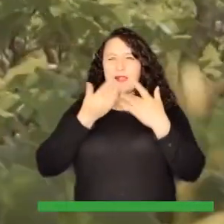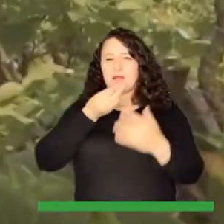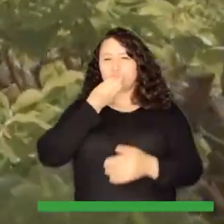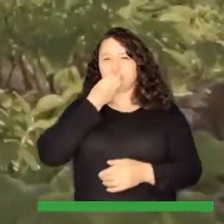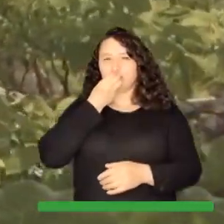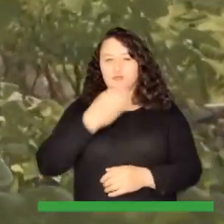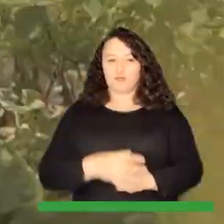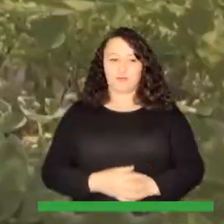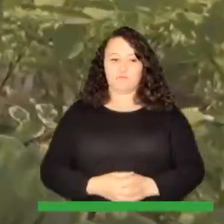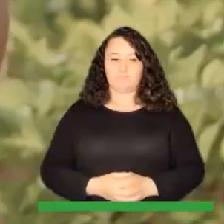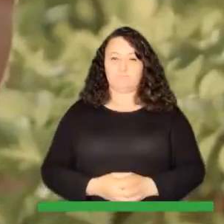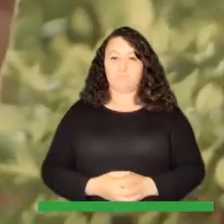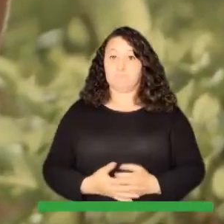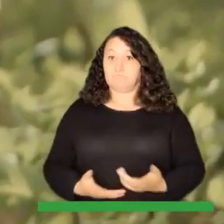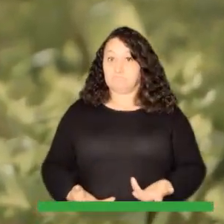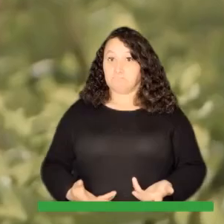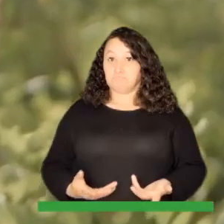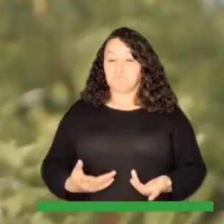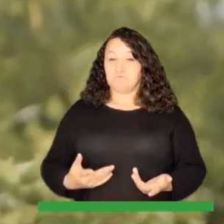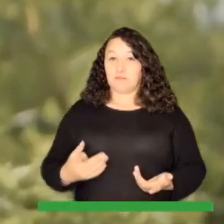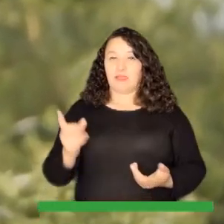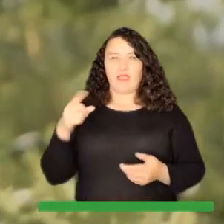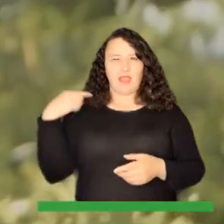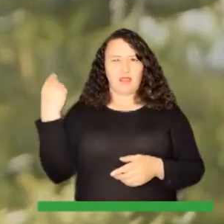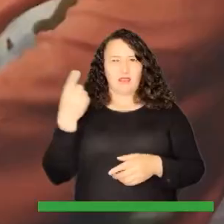de alimentos, primeramente